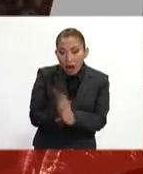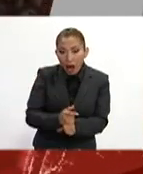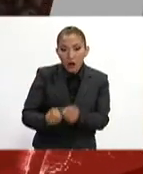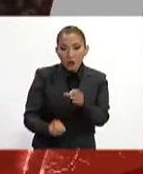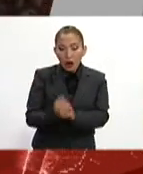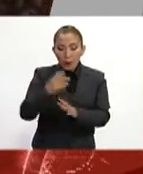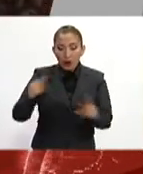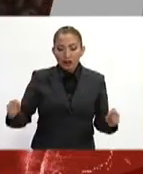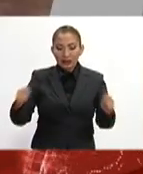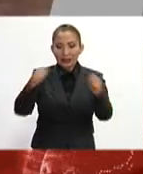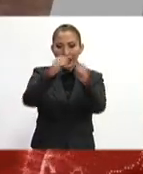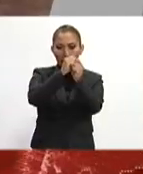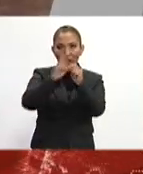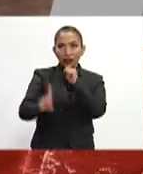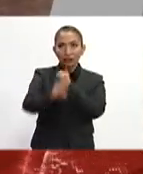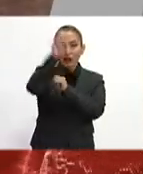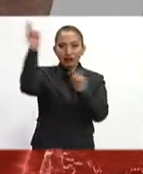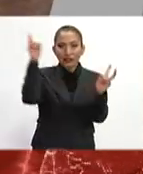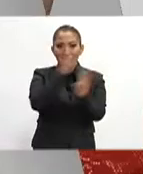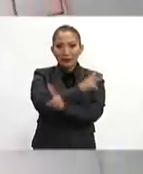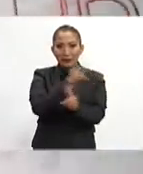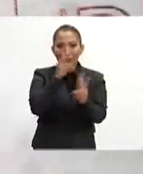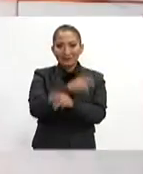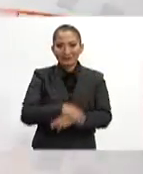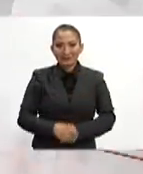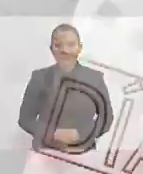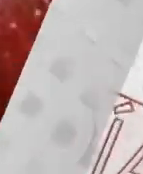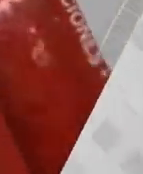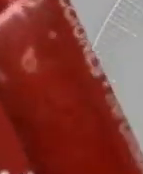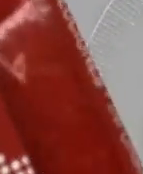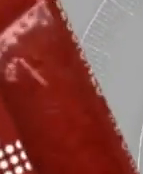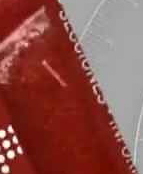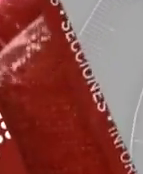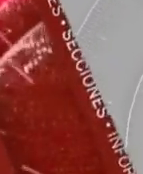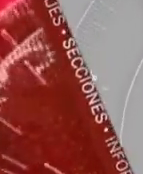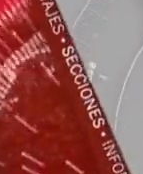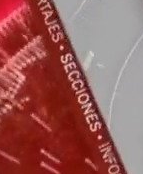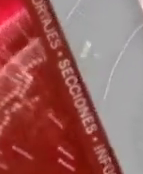un templo al dios del viento.